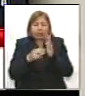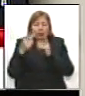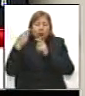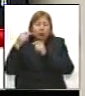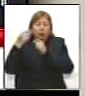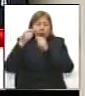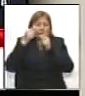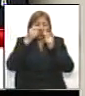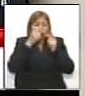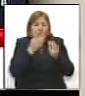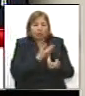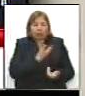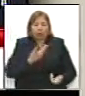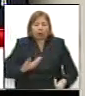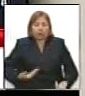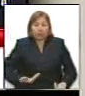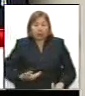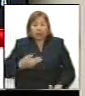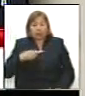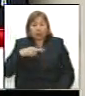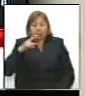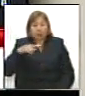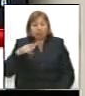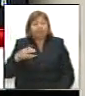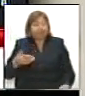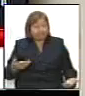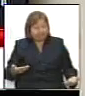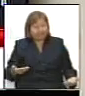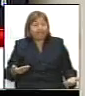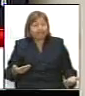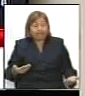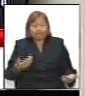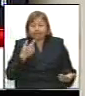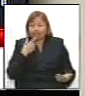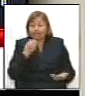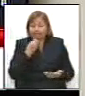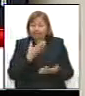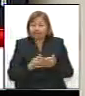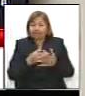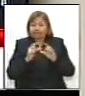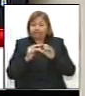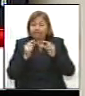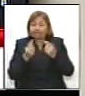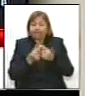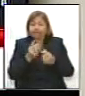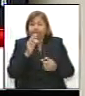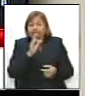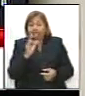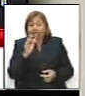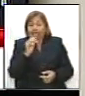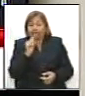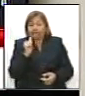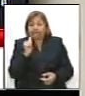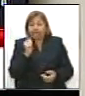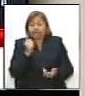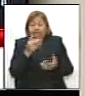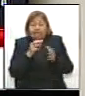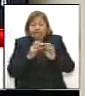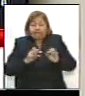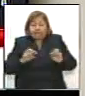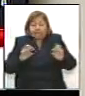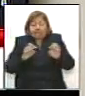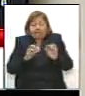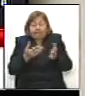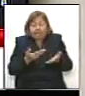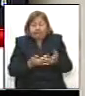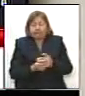PERTUR, del Gobierno Regional de Ayacucho, iniciativa del Grupo Parlamentario Frente Amplio, en la sesión del Pleno, hay que